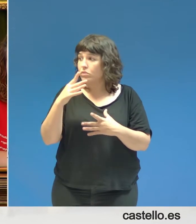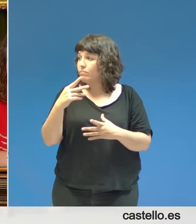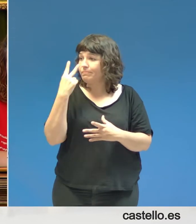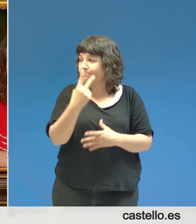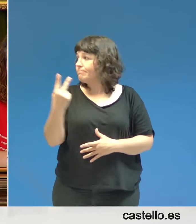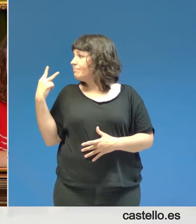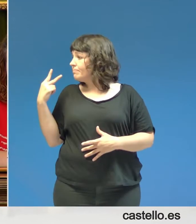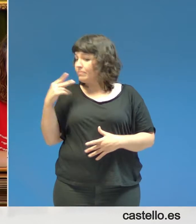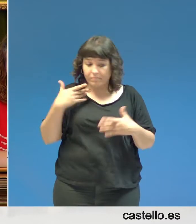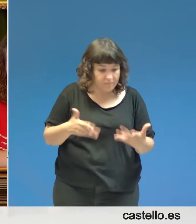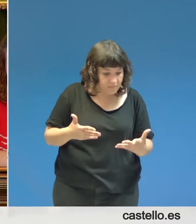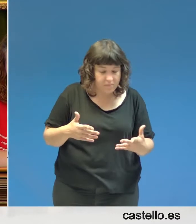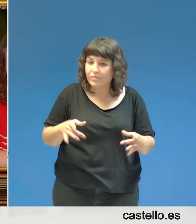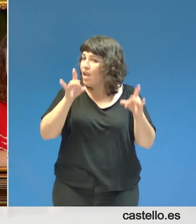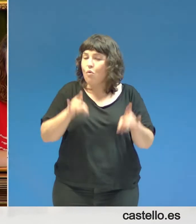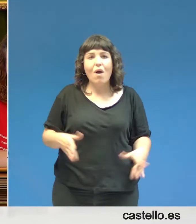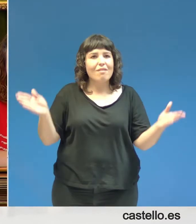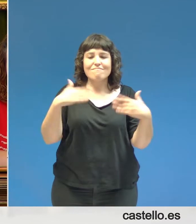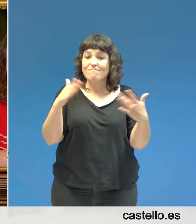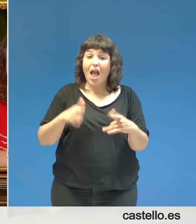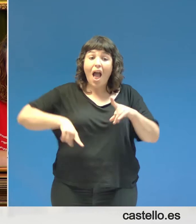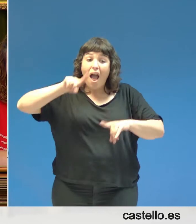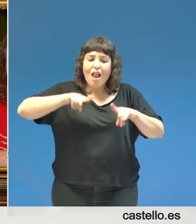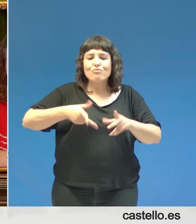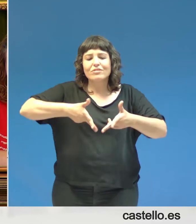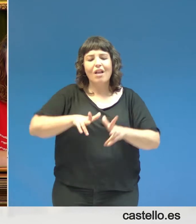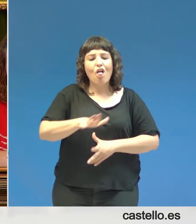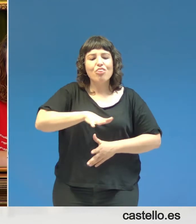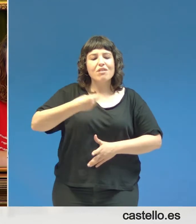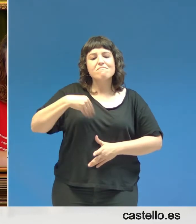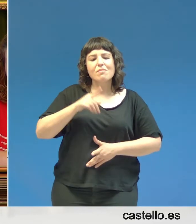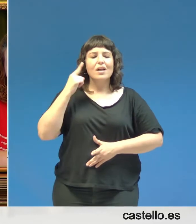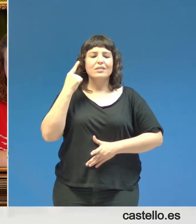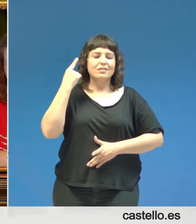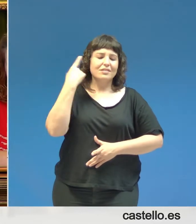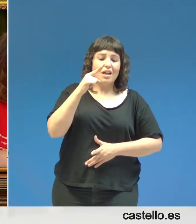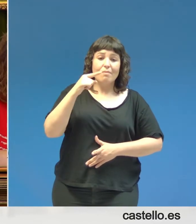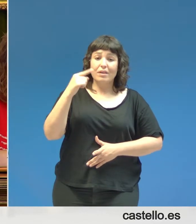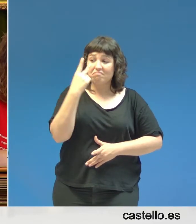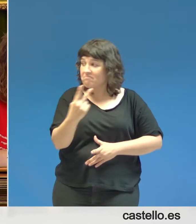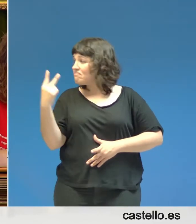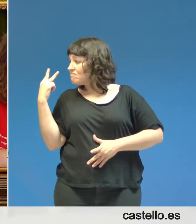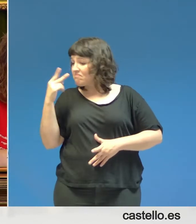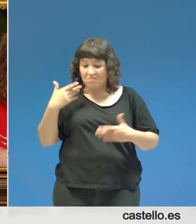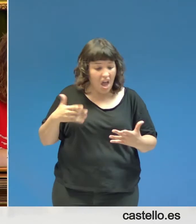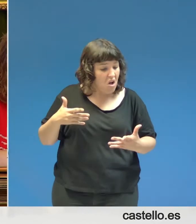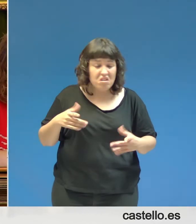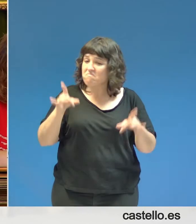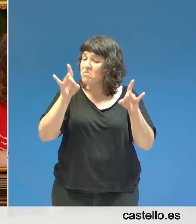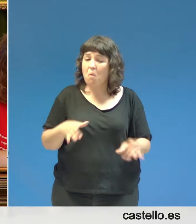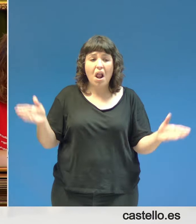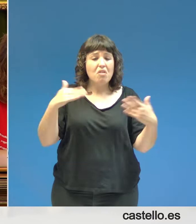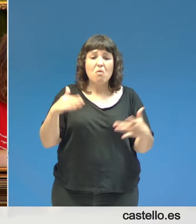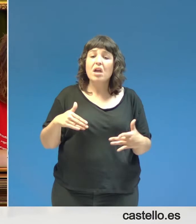aquí sentados, ¿verdad?, otros años, sabemos que ningún mandato es igual que el anterior. Todos tienen sus virtudes y